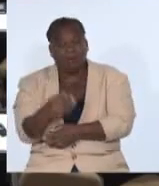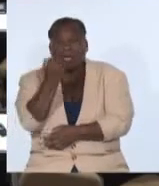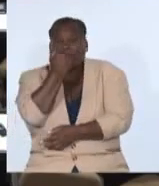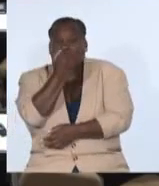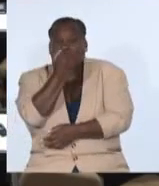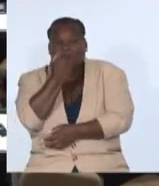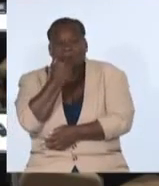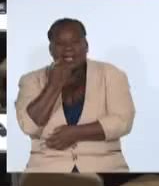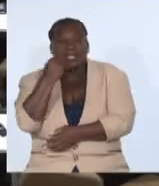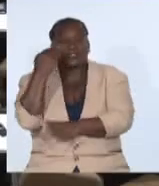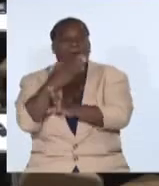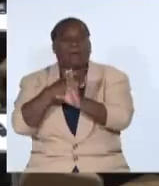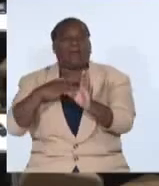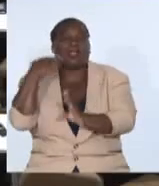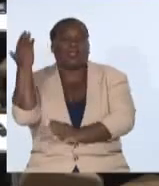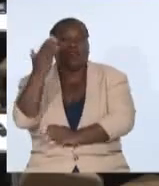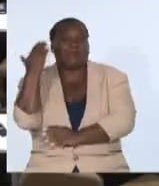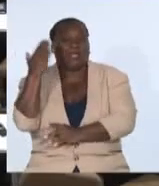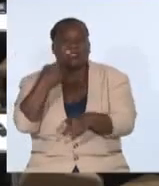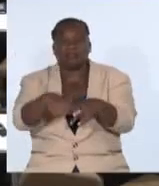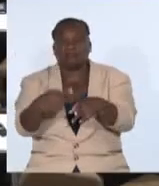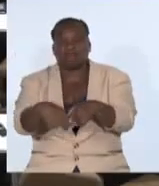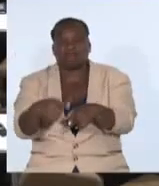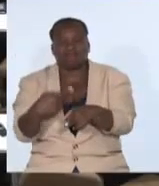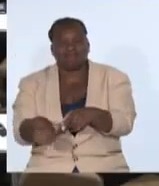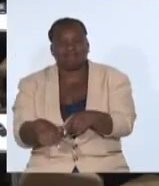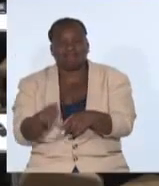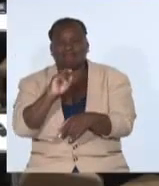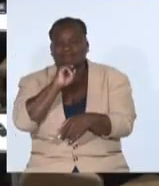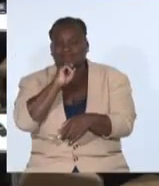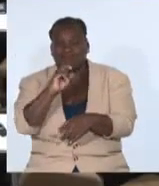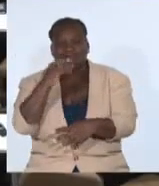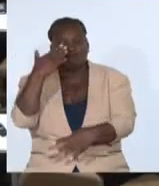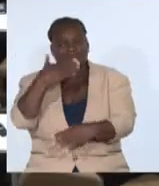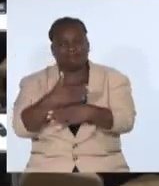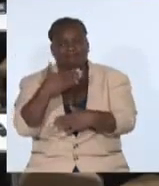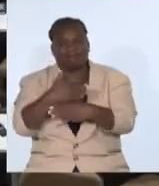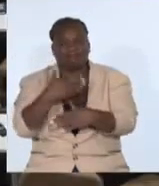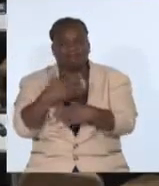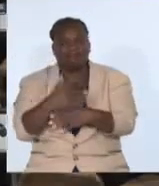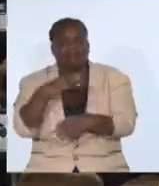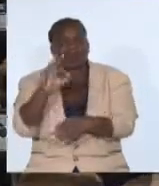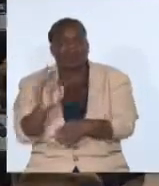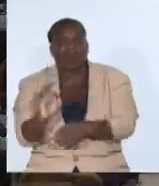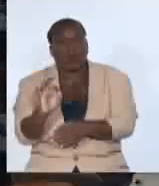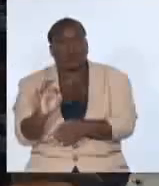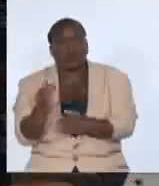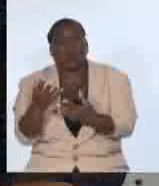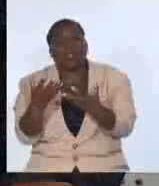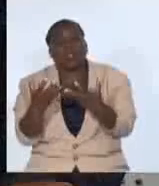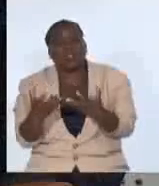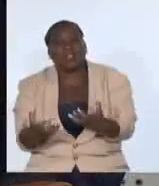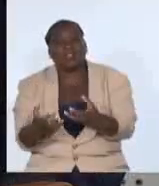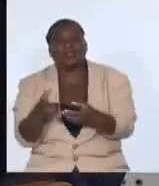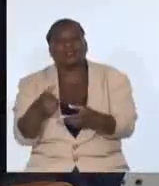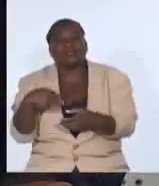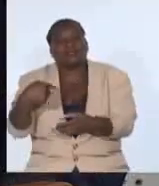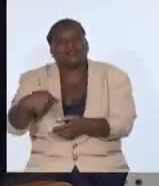medio ambiente y otras resulten muy limitadas o padezcan una devaluación sistemática